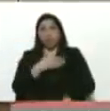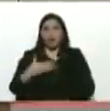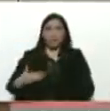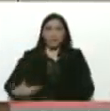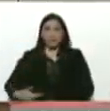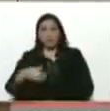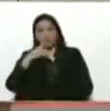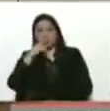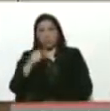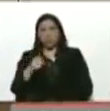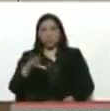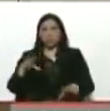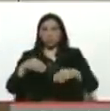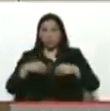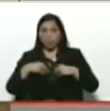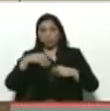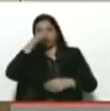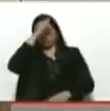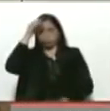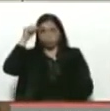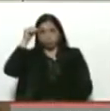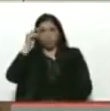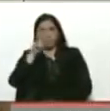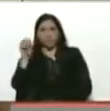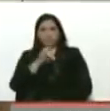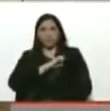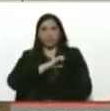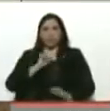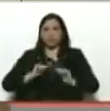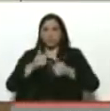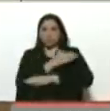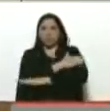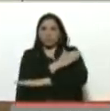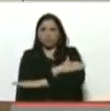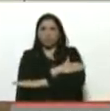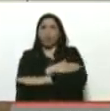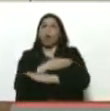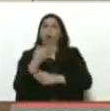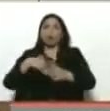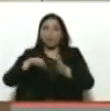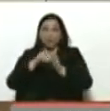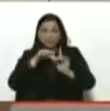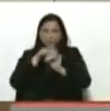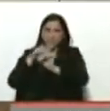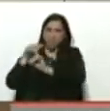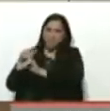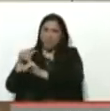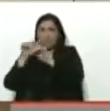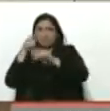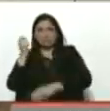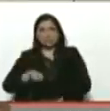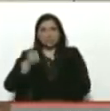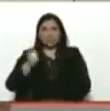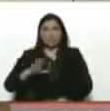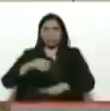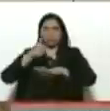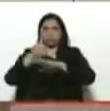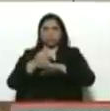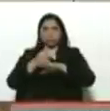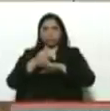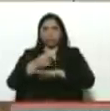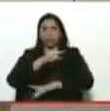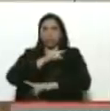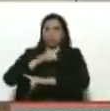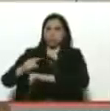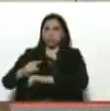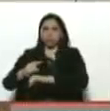enero, toma posesión Donald Trump y comienza la derecha a soñar. La Sala Constitucional del TCJ emite